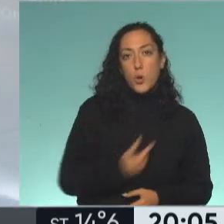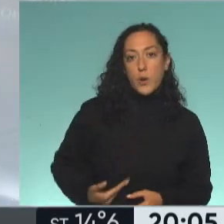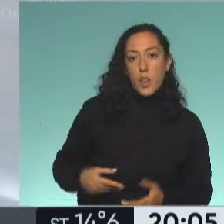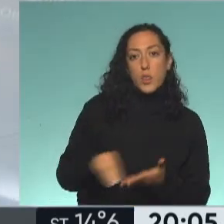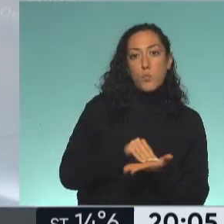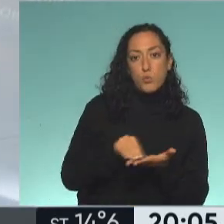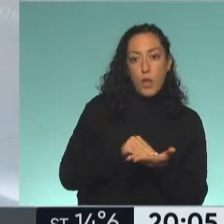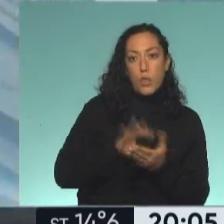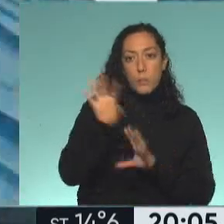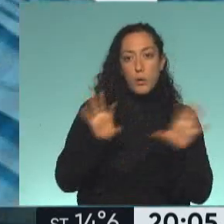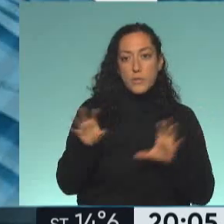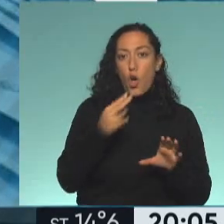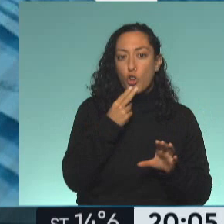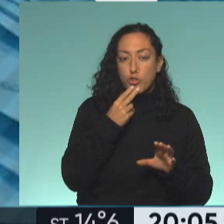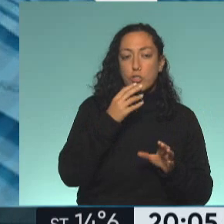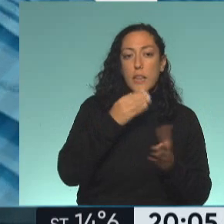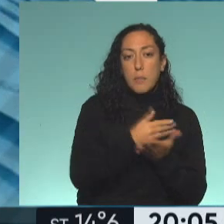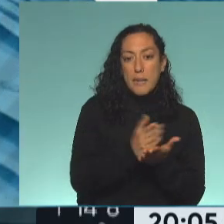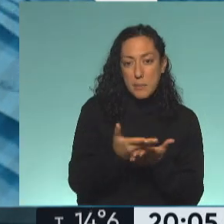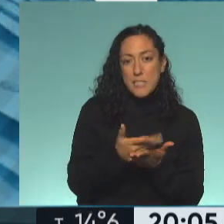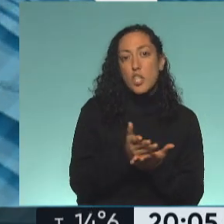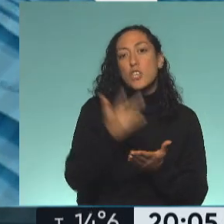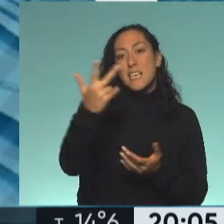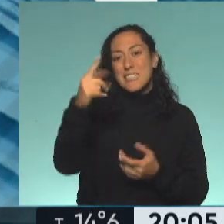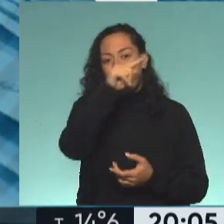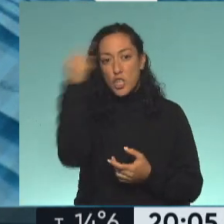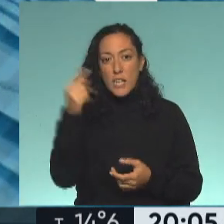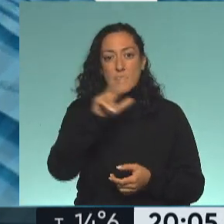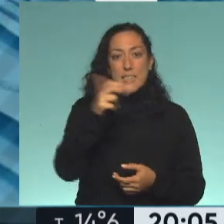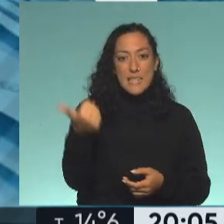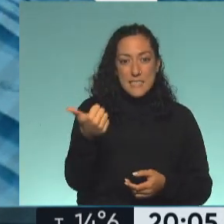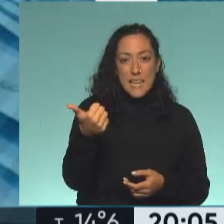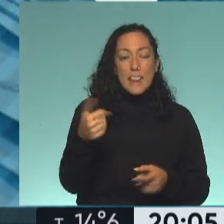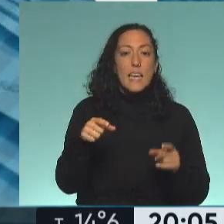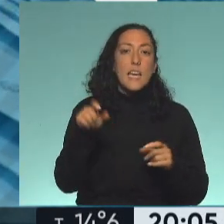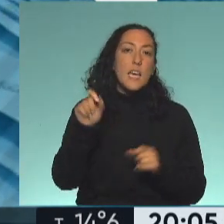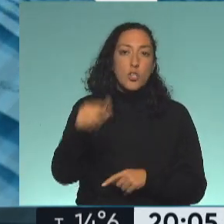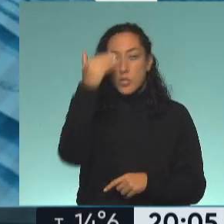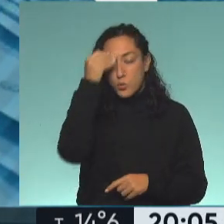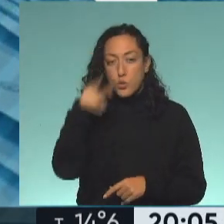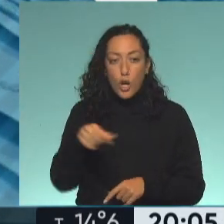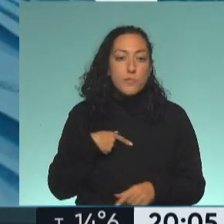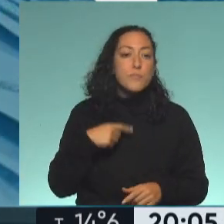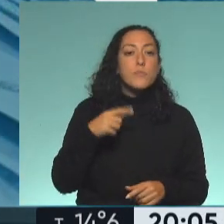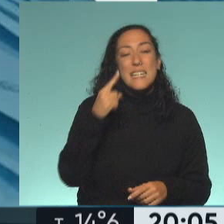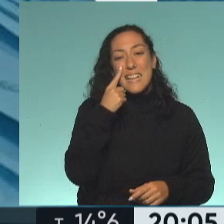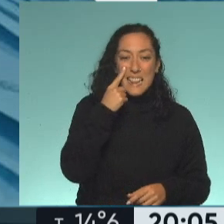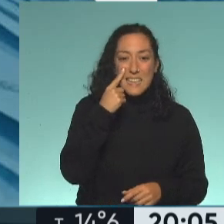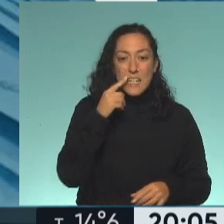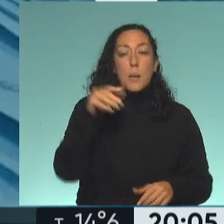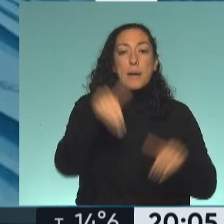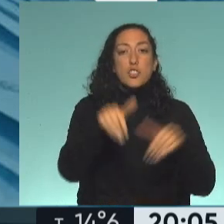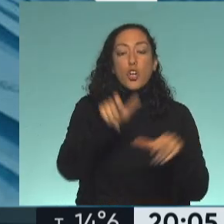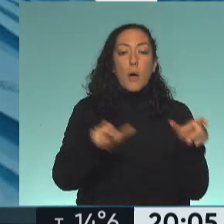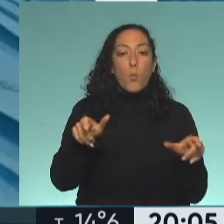diputados provinciales en 11 departamentos y 3 nacionales, 36 convencionales constituyentes e intendentes. La cantidad de